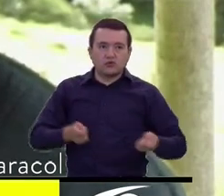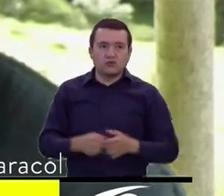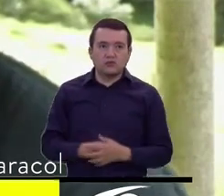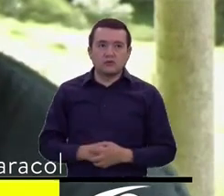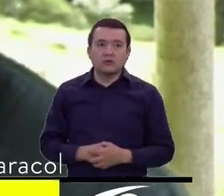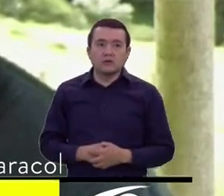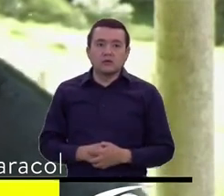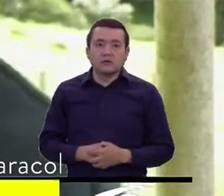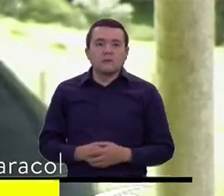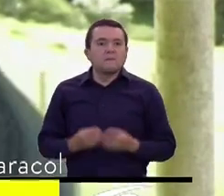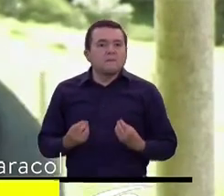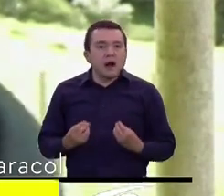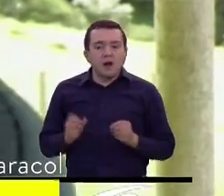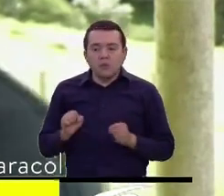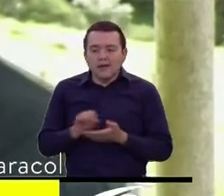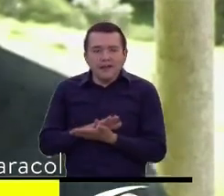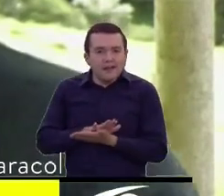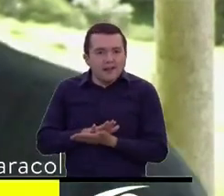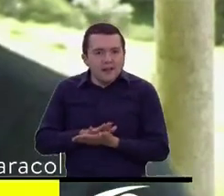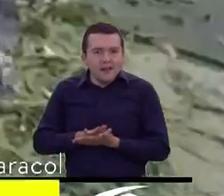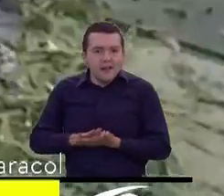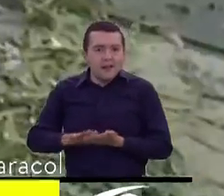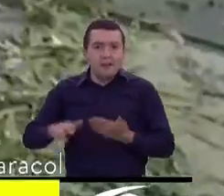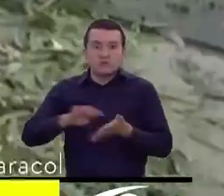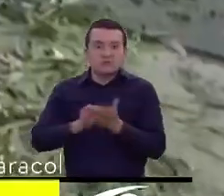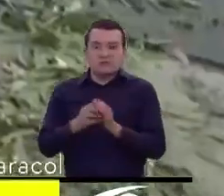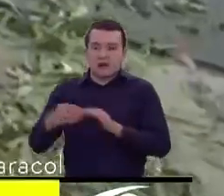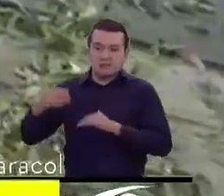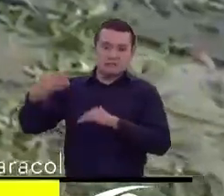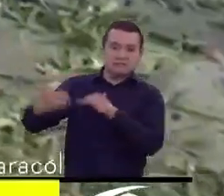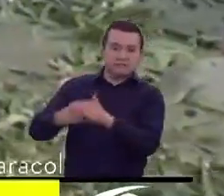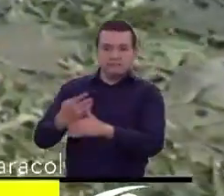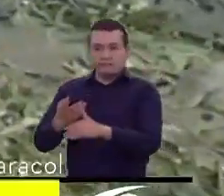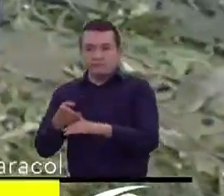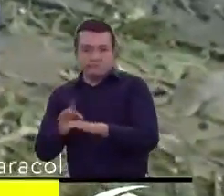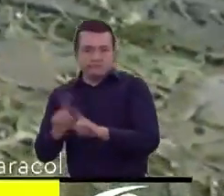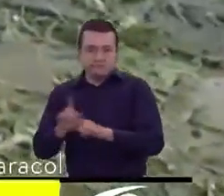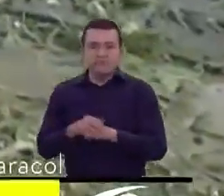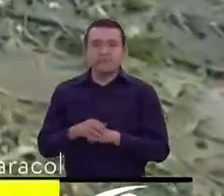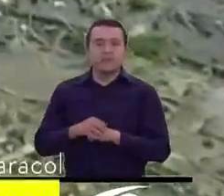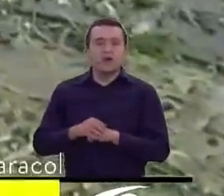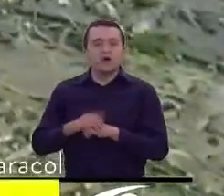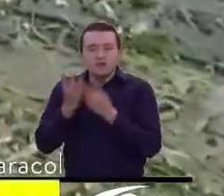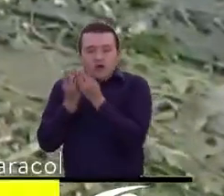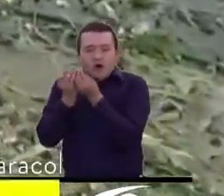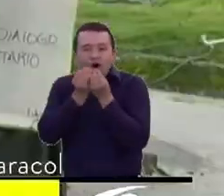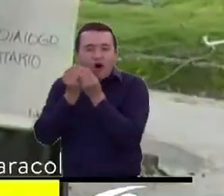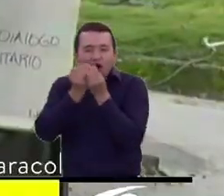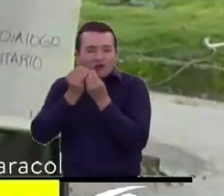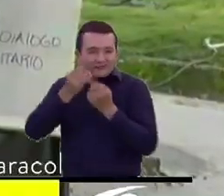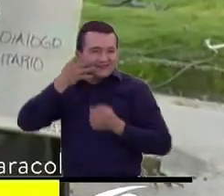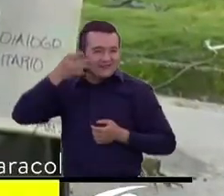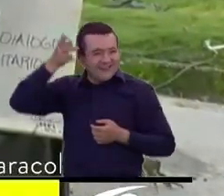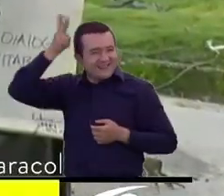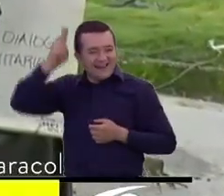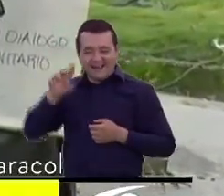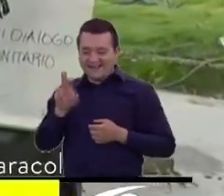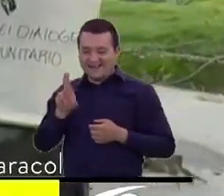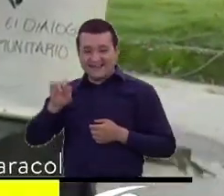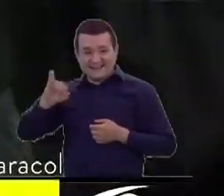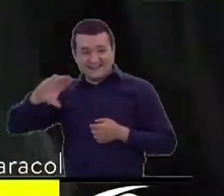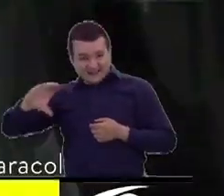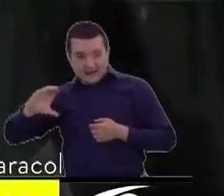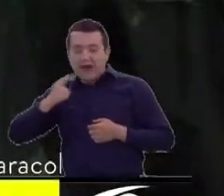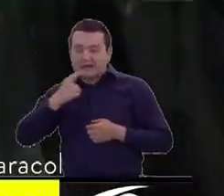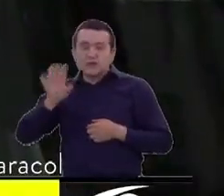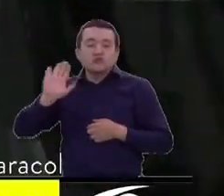para tener limpiecitos los pan y que no pase. El consejero mayor del CRIC asegura que se trata de un esfuerzo propio de las comunidades ante